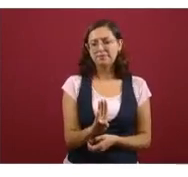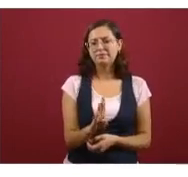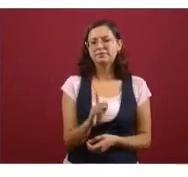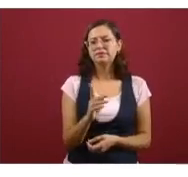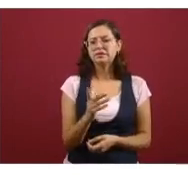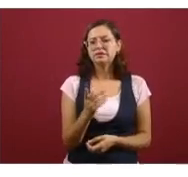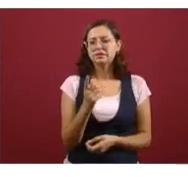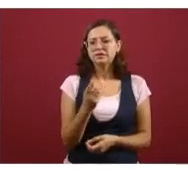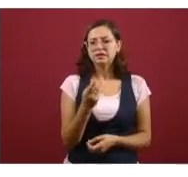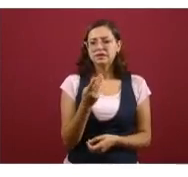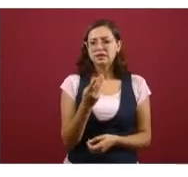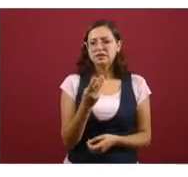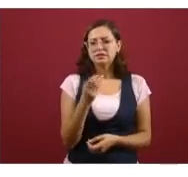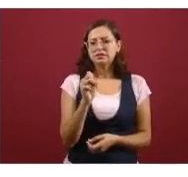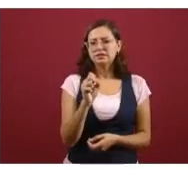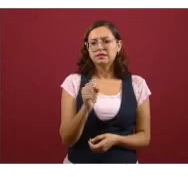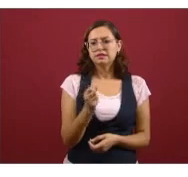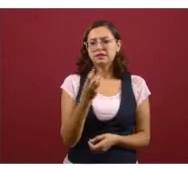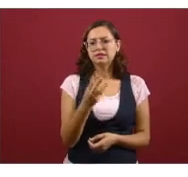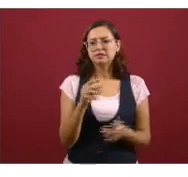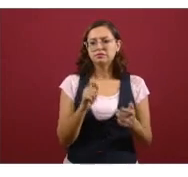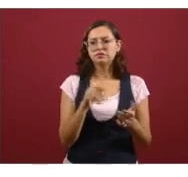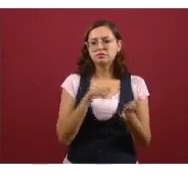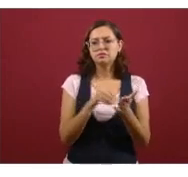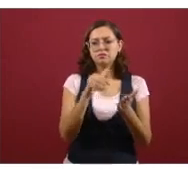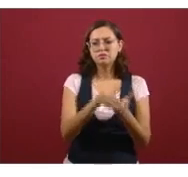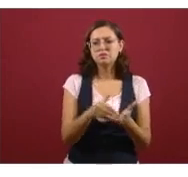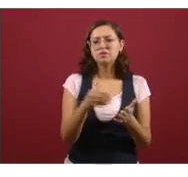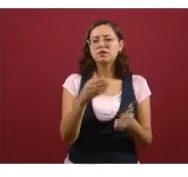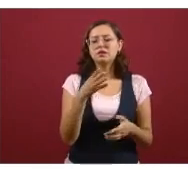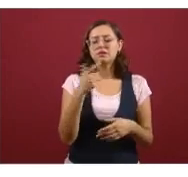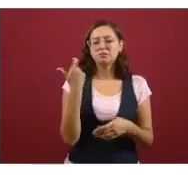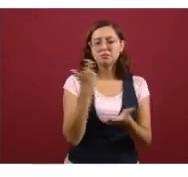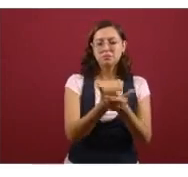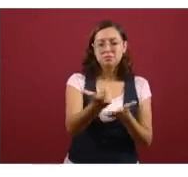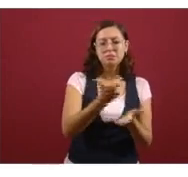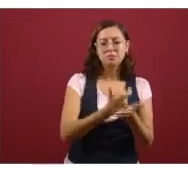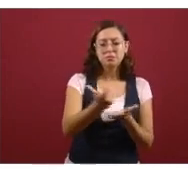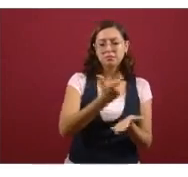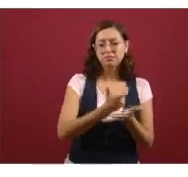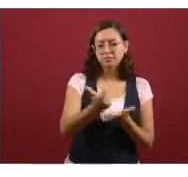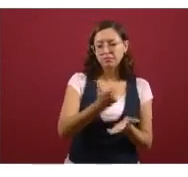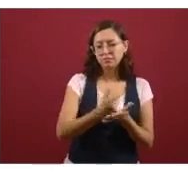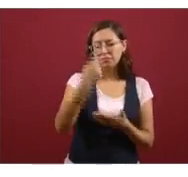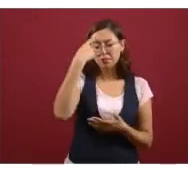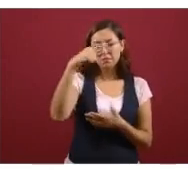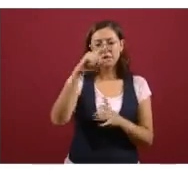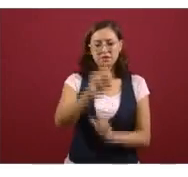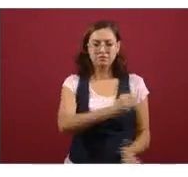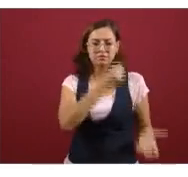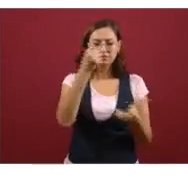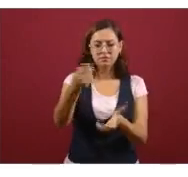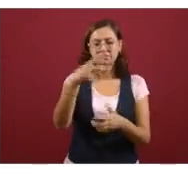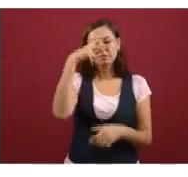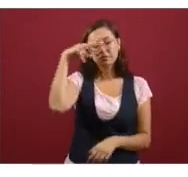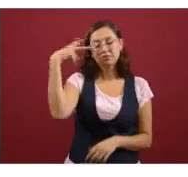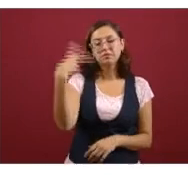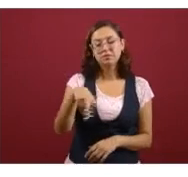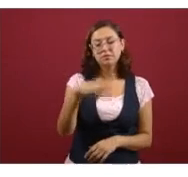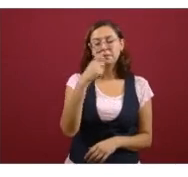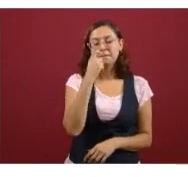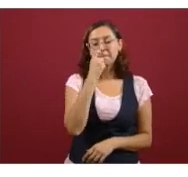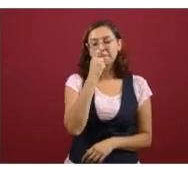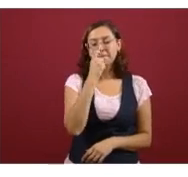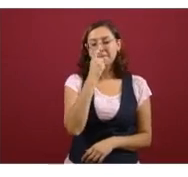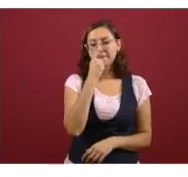billones de pesos. Es la fuente más confiable y de más largo plazo para las inversiones mexicanas. A través de las inversiones